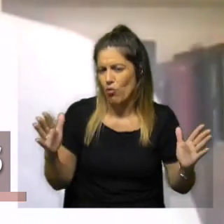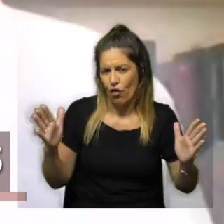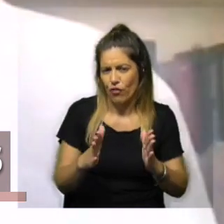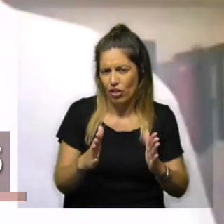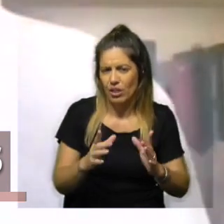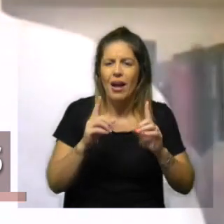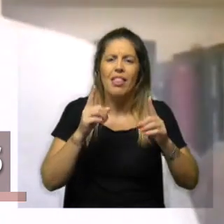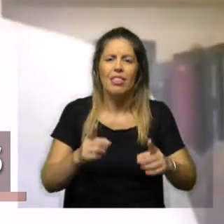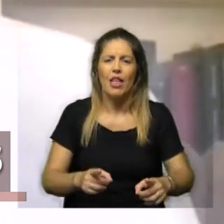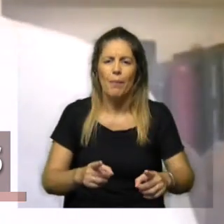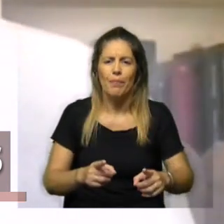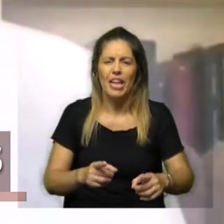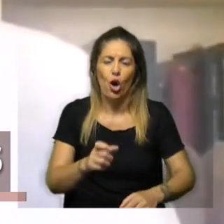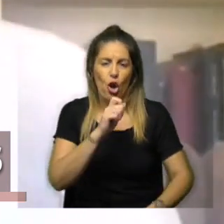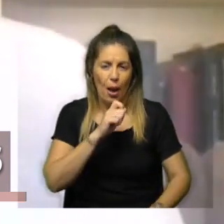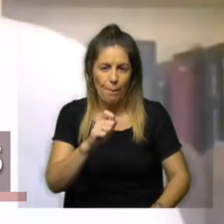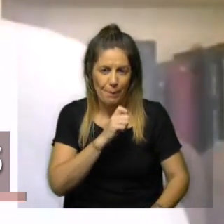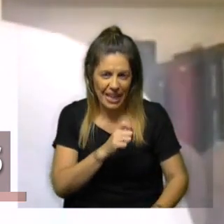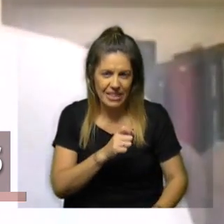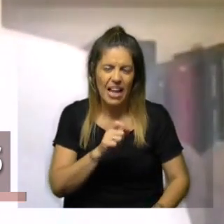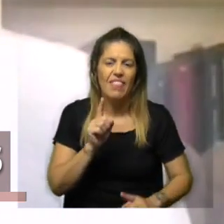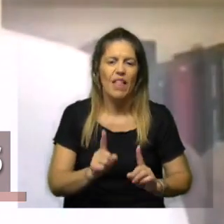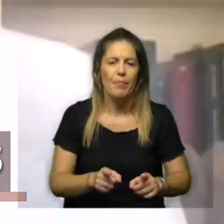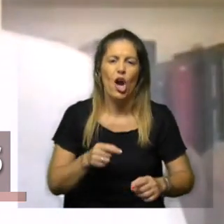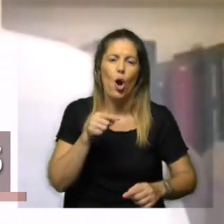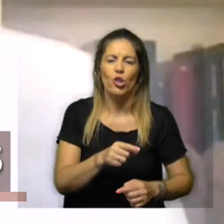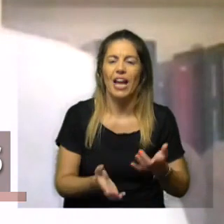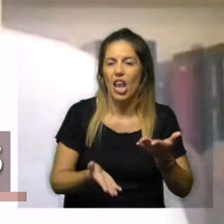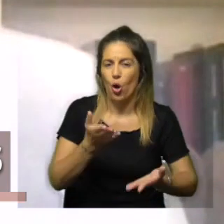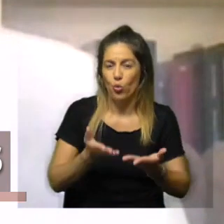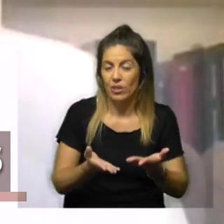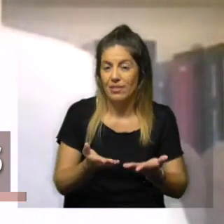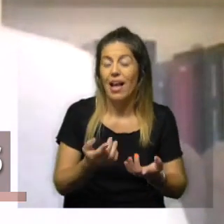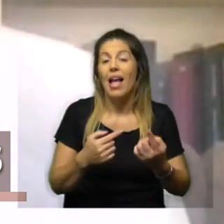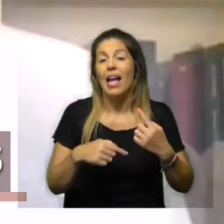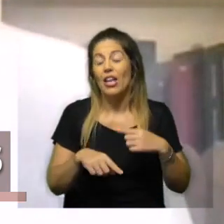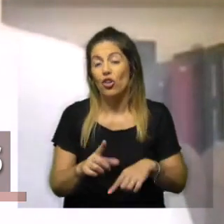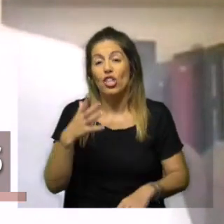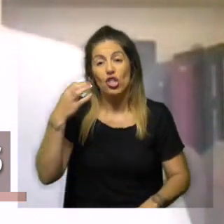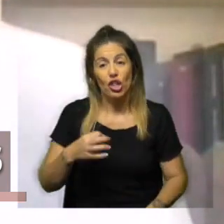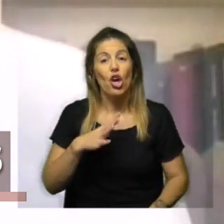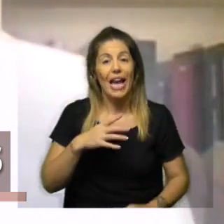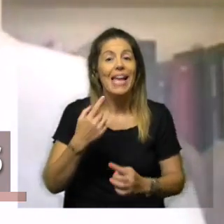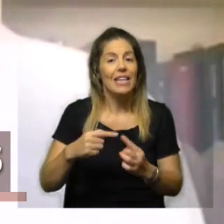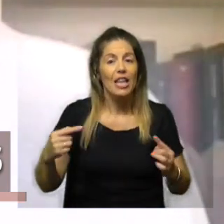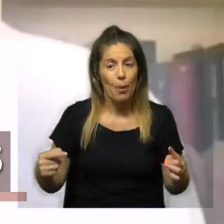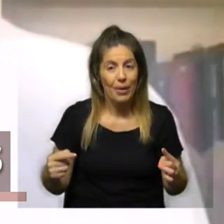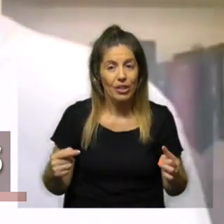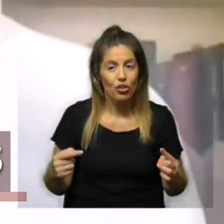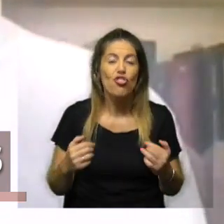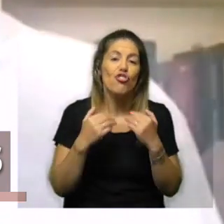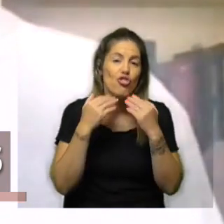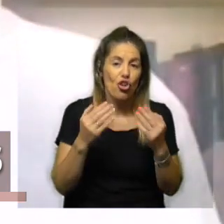también con relación a la prensa, con relación a la justicia. Entonces, yo creo que hay elementos que, no sé